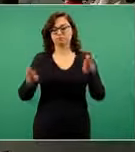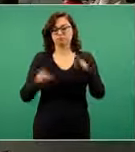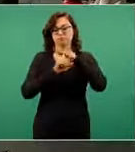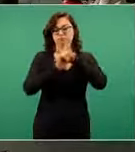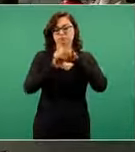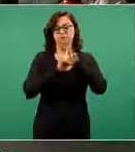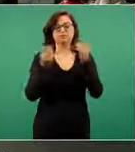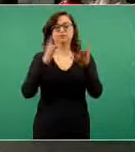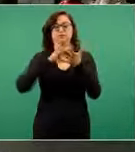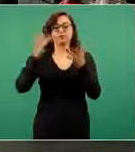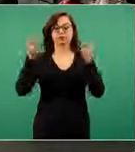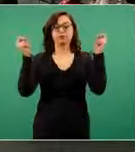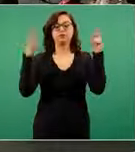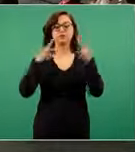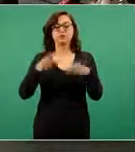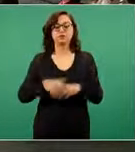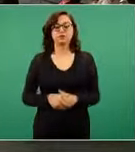Estamos viendo.